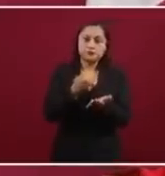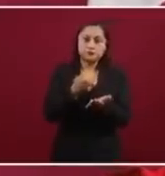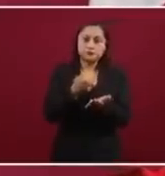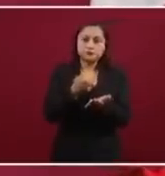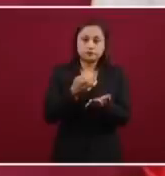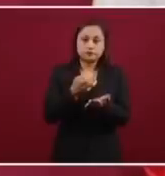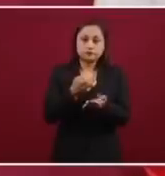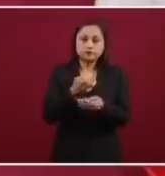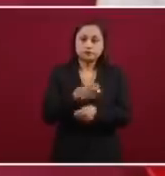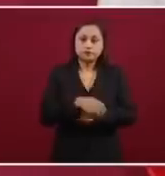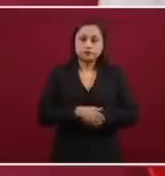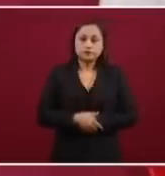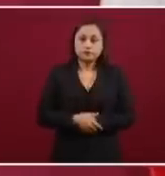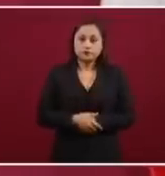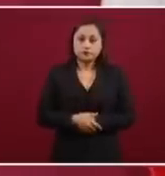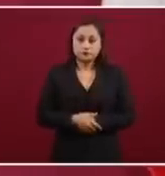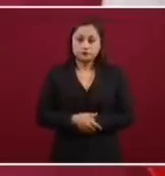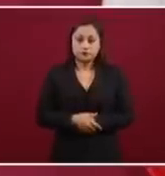que